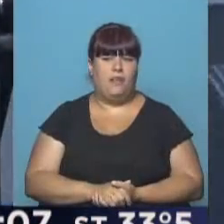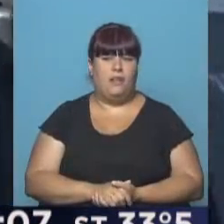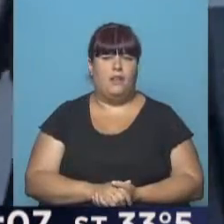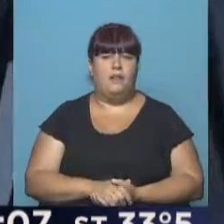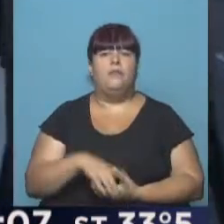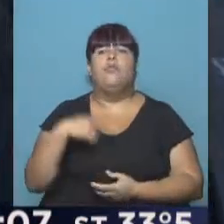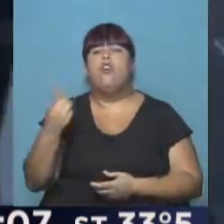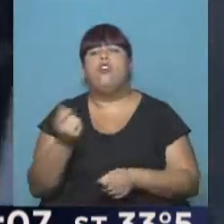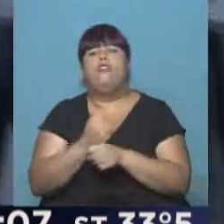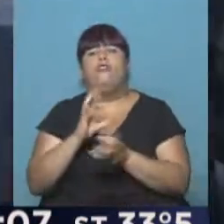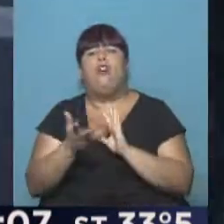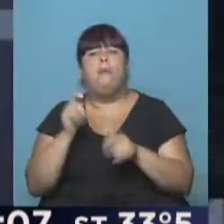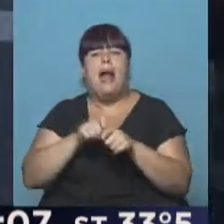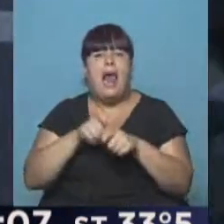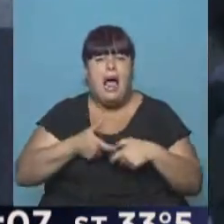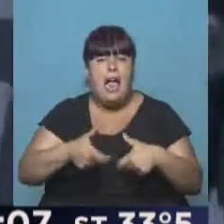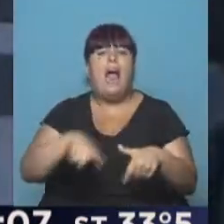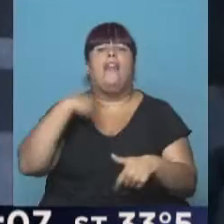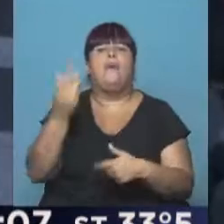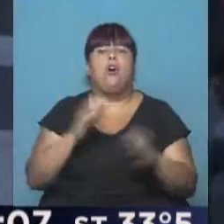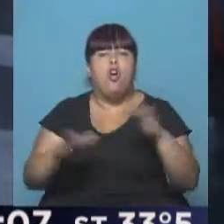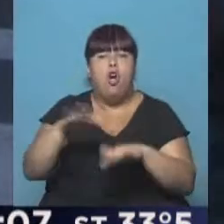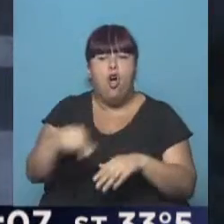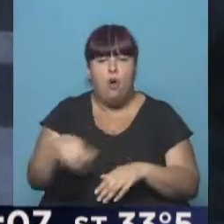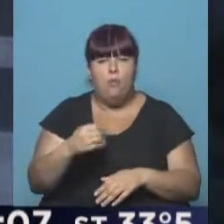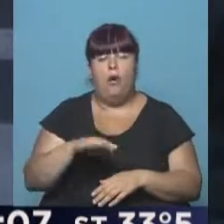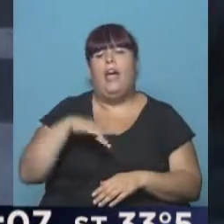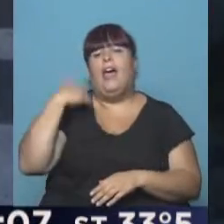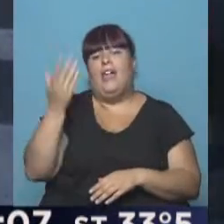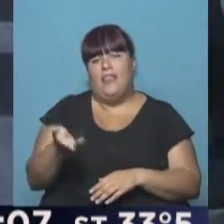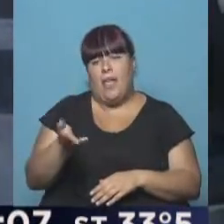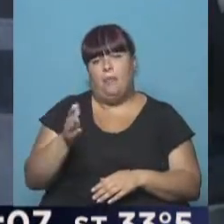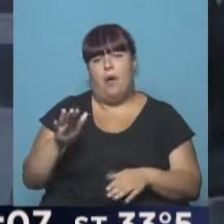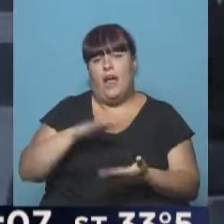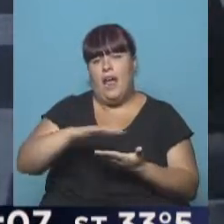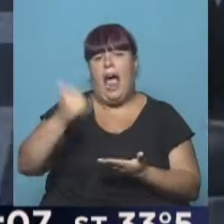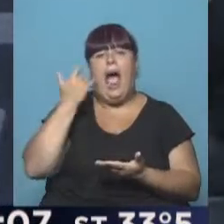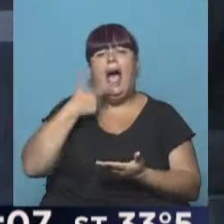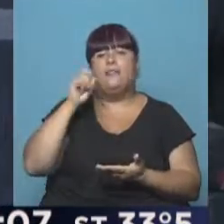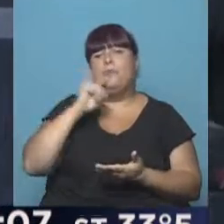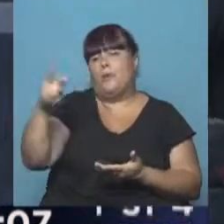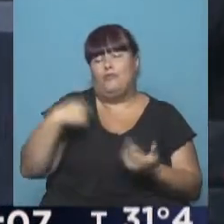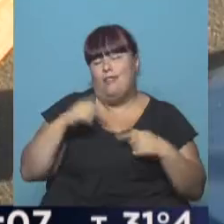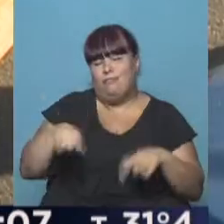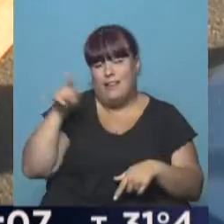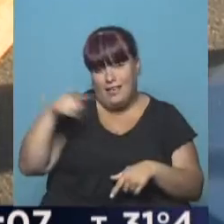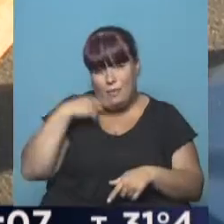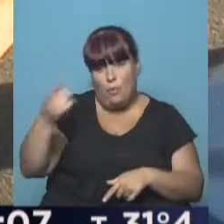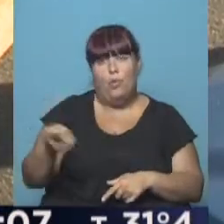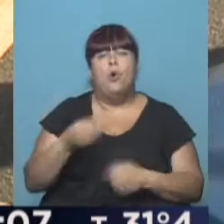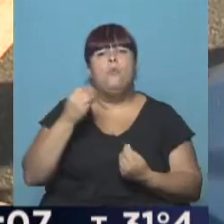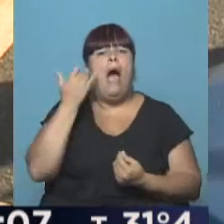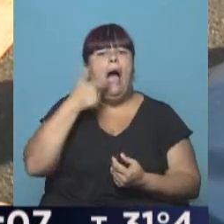¿Qué tipo de trabajo se hace, además de reparar los caños? ¿Después cómo se rellena esto? No, después va a cerrar AISA, tendría que preguntarle a ellos. ¿Y por qué